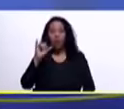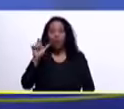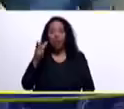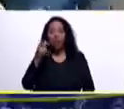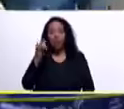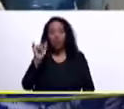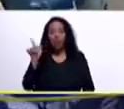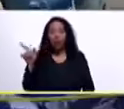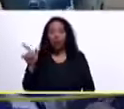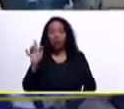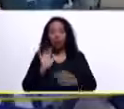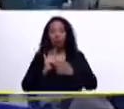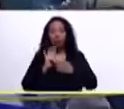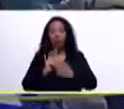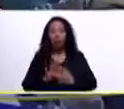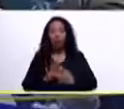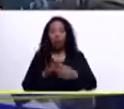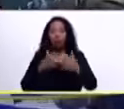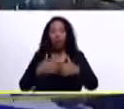de Conindustria.